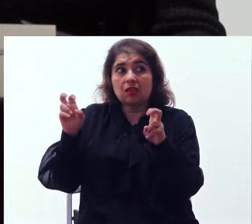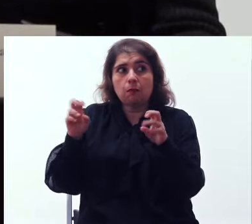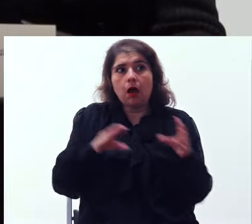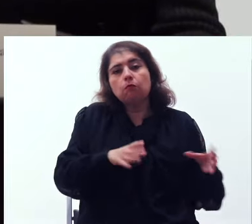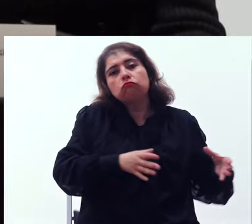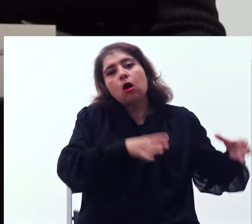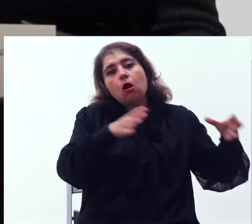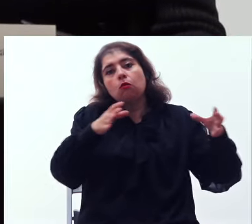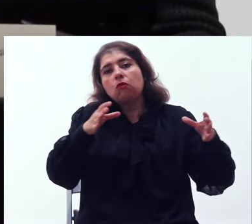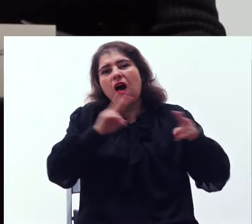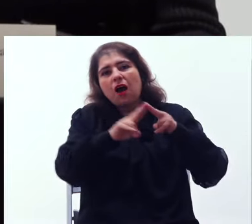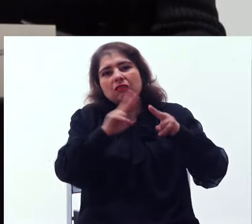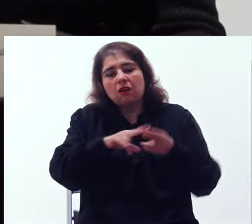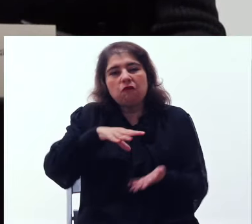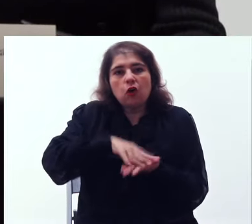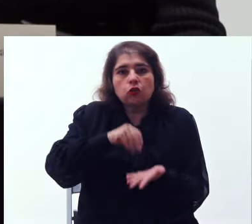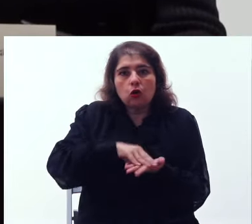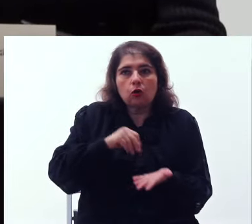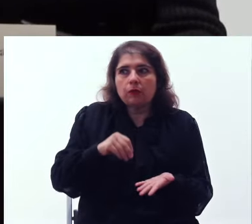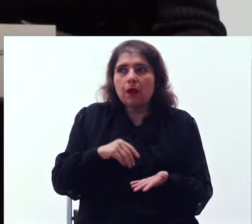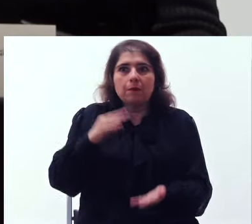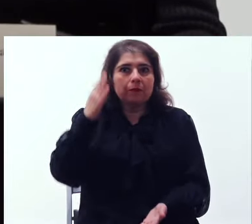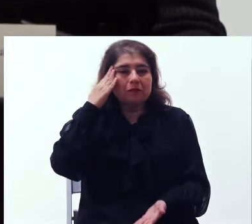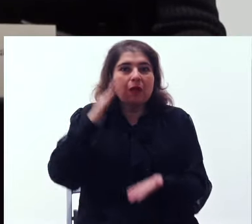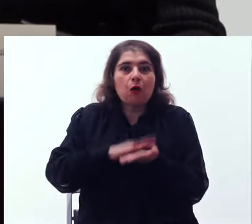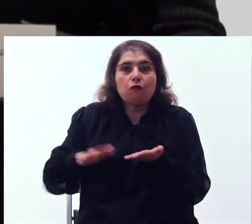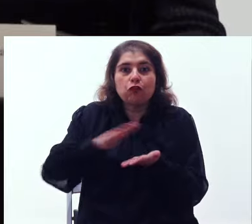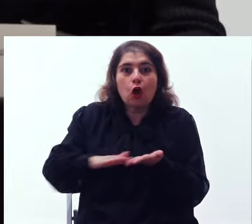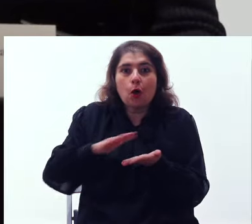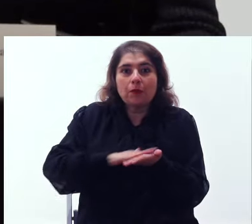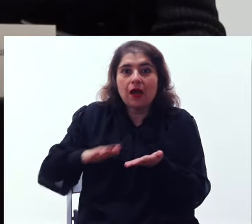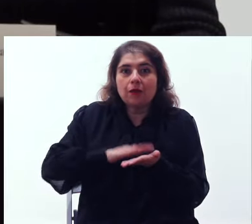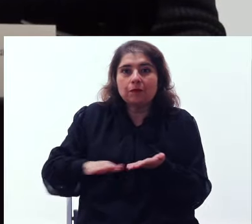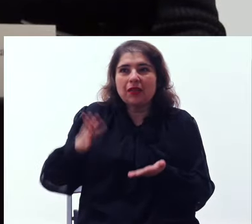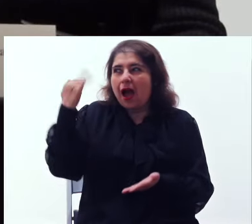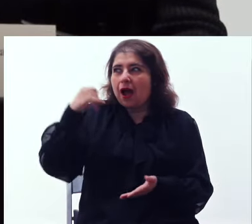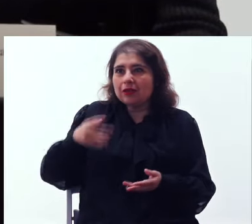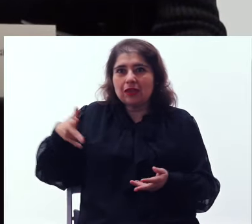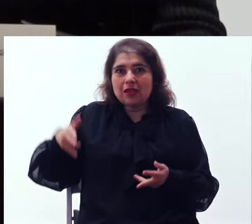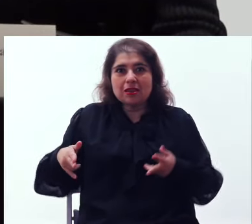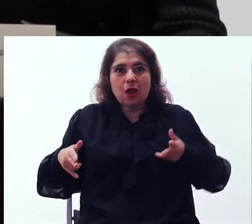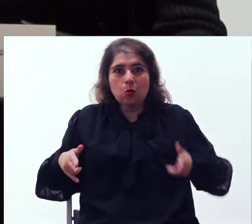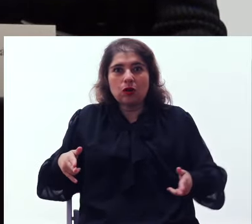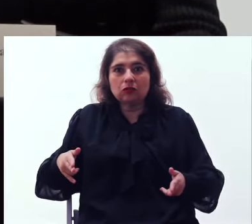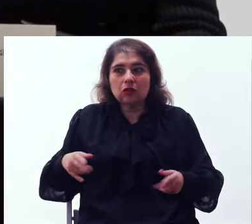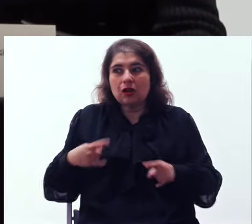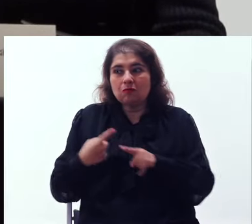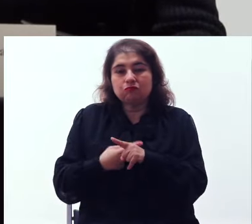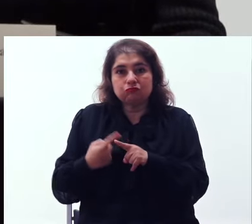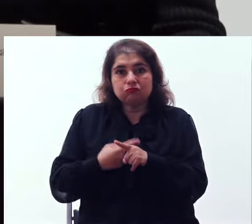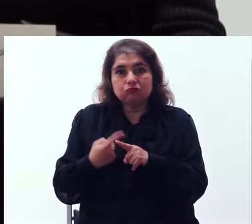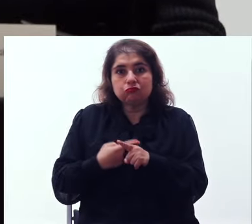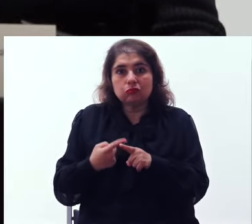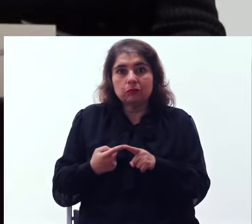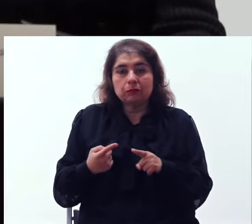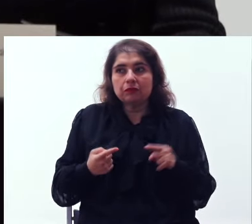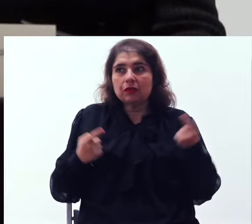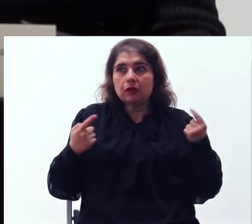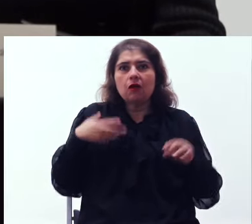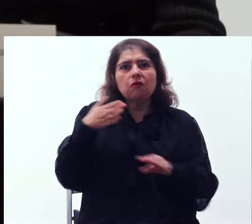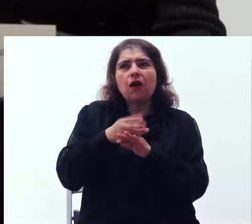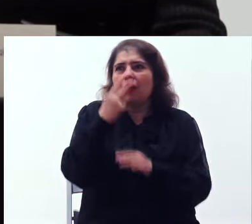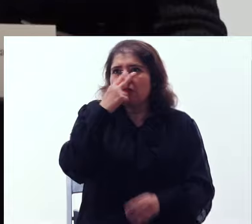da paso al montaje, da paso también a la fotocopia. Y me acordé cuando Cristian, en la inauguración de esta muestra,